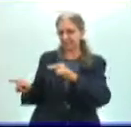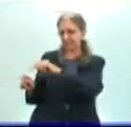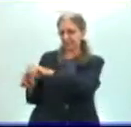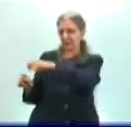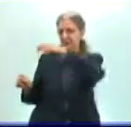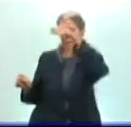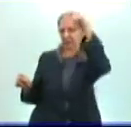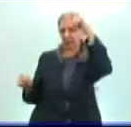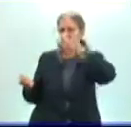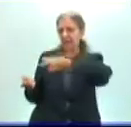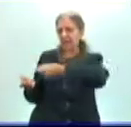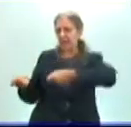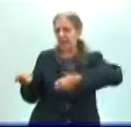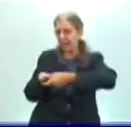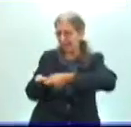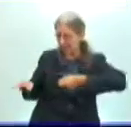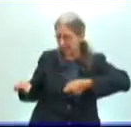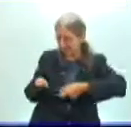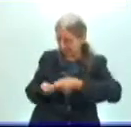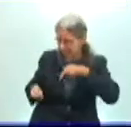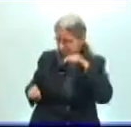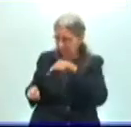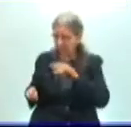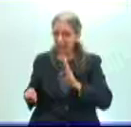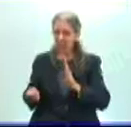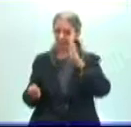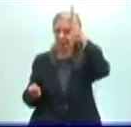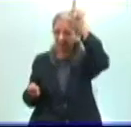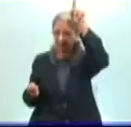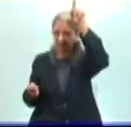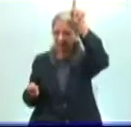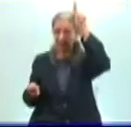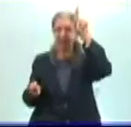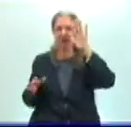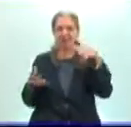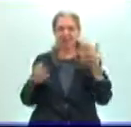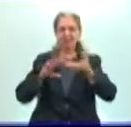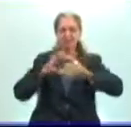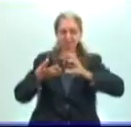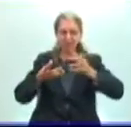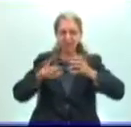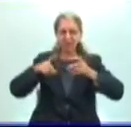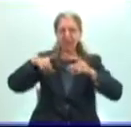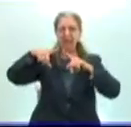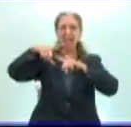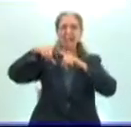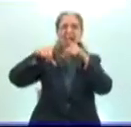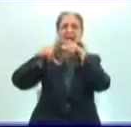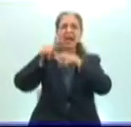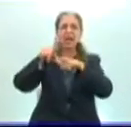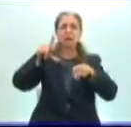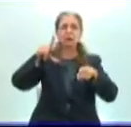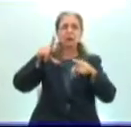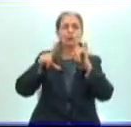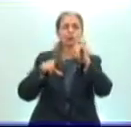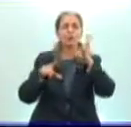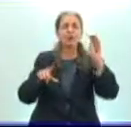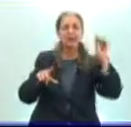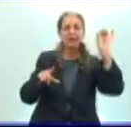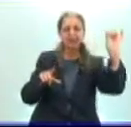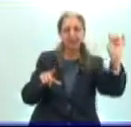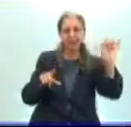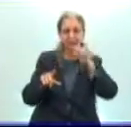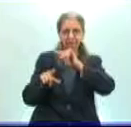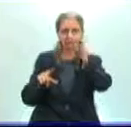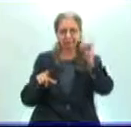que en la parte superior de la antena hay un ángulo de 90 grados. Por tanto, el triángulo que